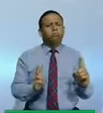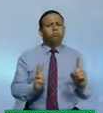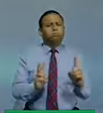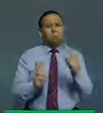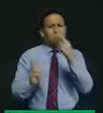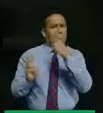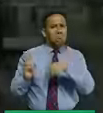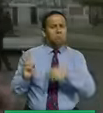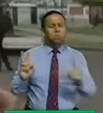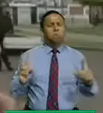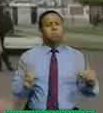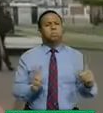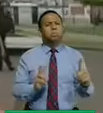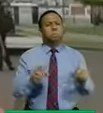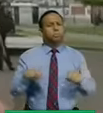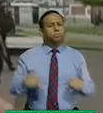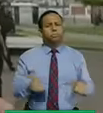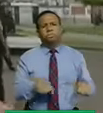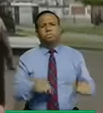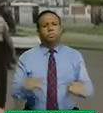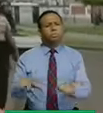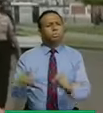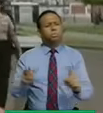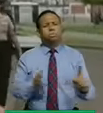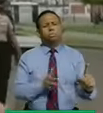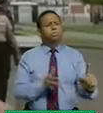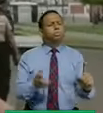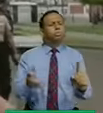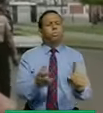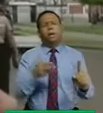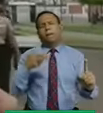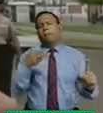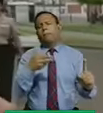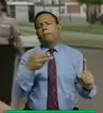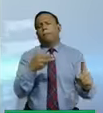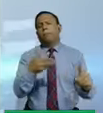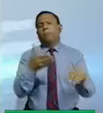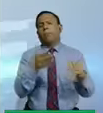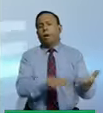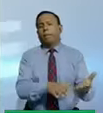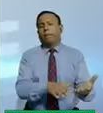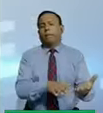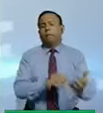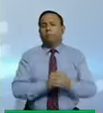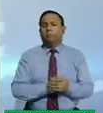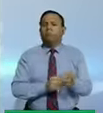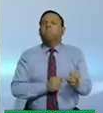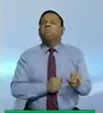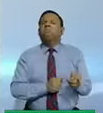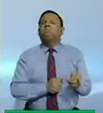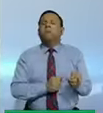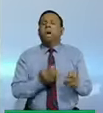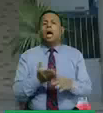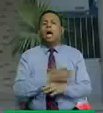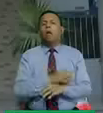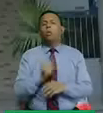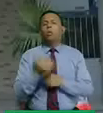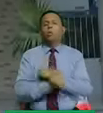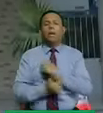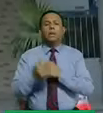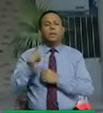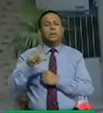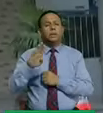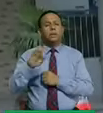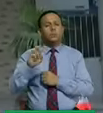desconocidos en una motocicleta y dispararon contra la humanidad del mencionado señor. El edil tenía descendencia libanesa y